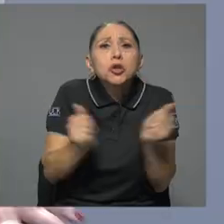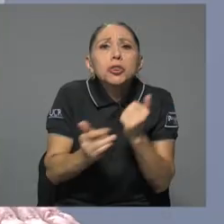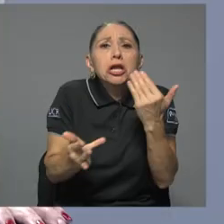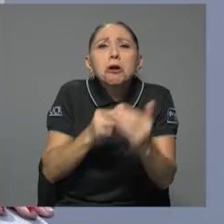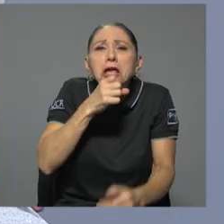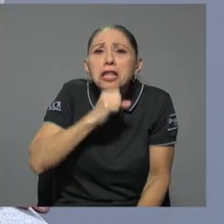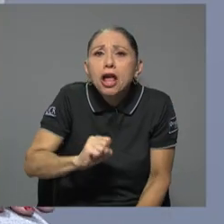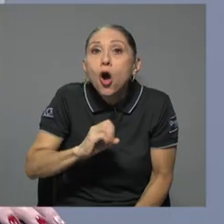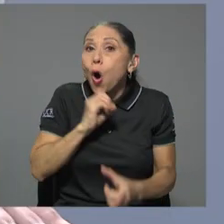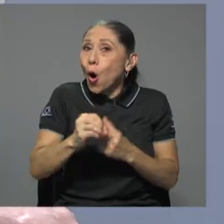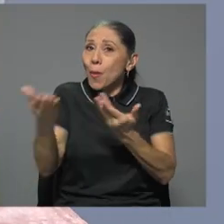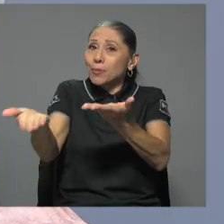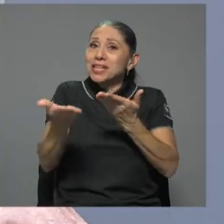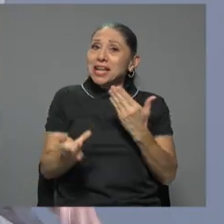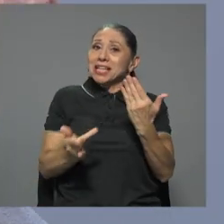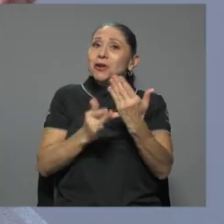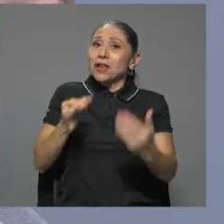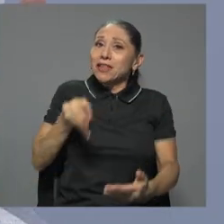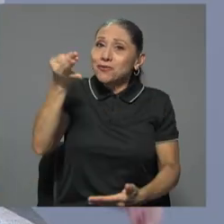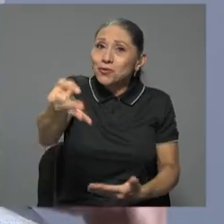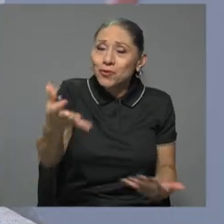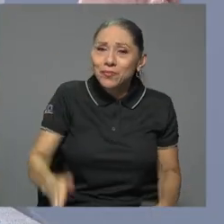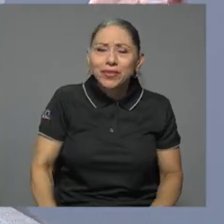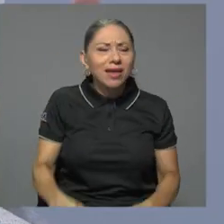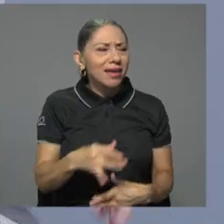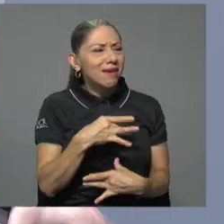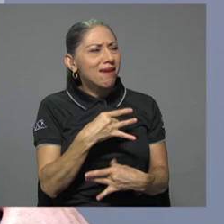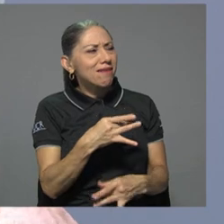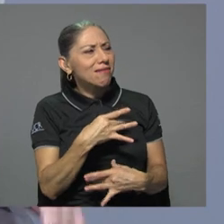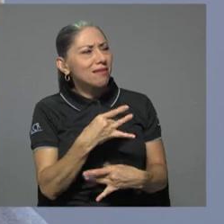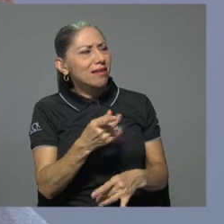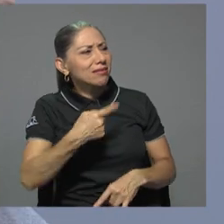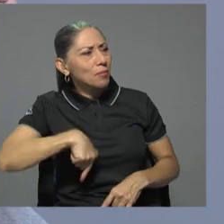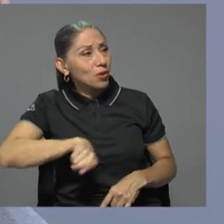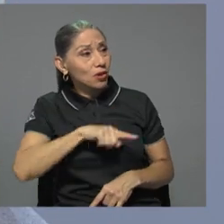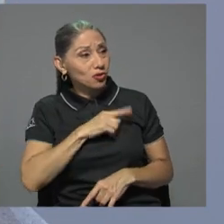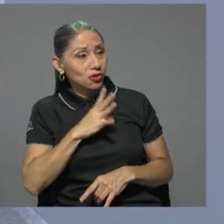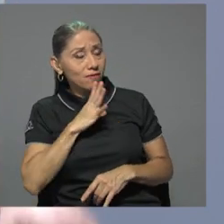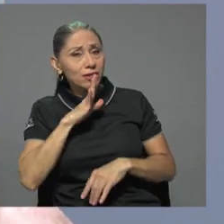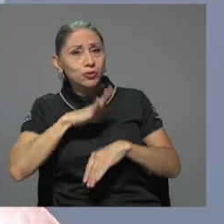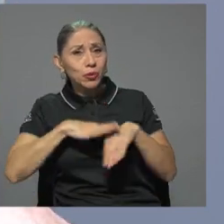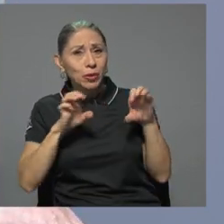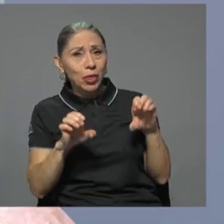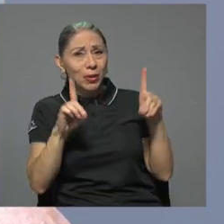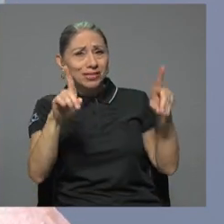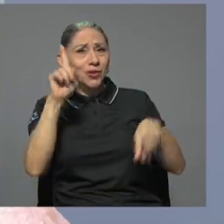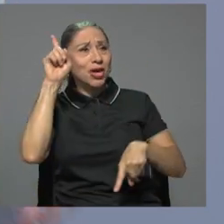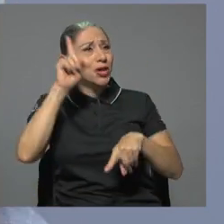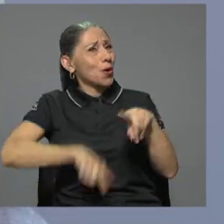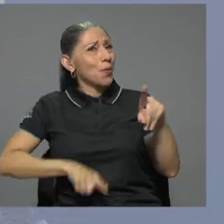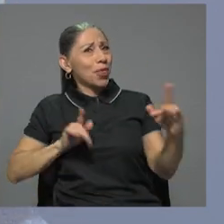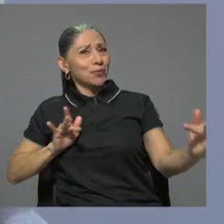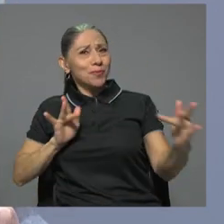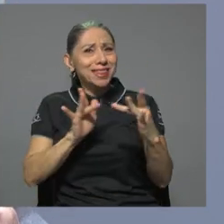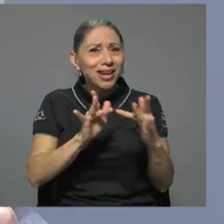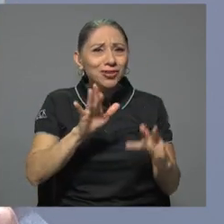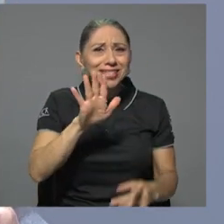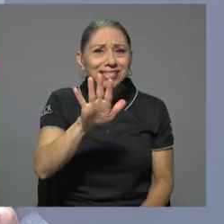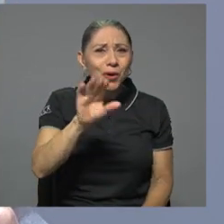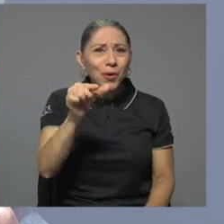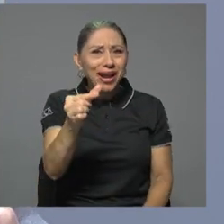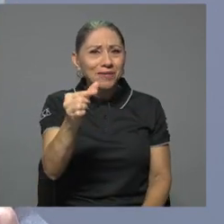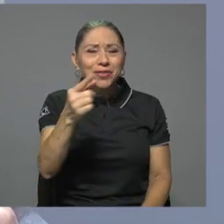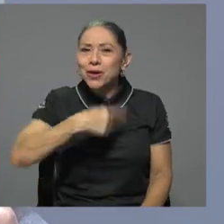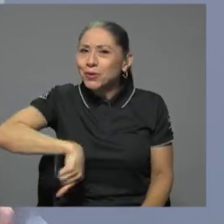y rápida y haceres ante porque no nos podemos meter estamos hablando de educación y no nos podemos meter en 5g evidentemente nosotros